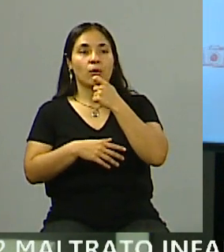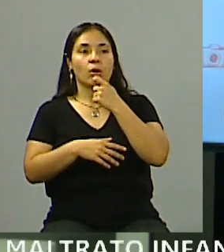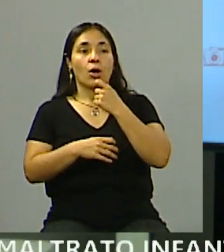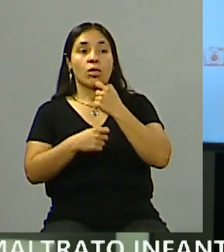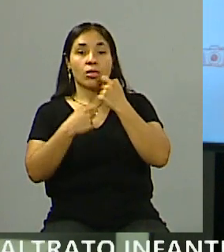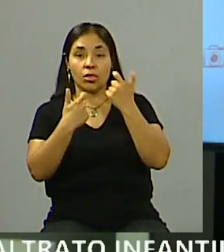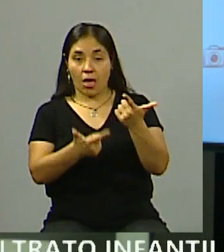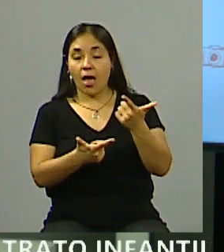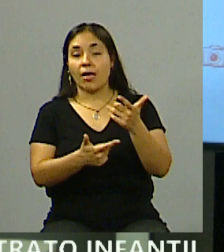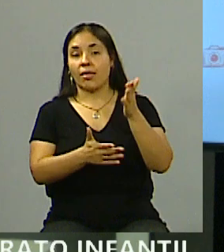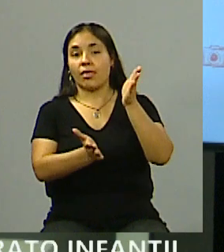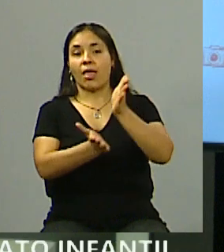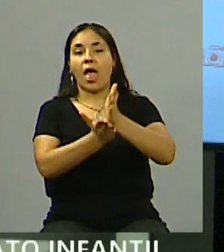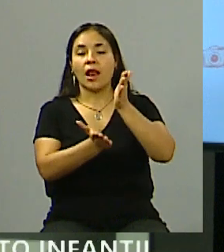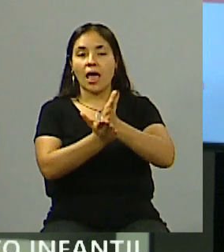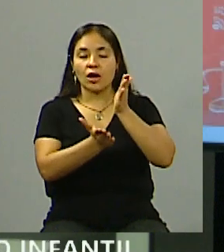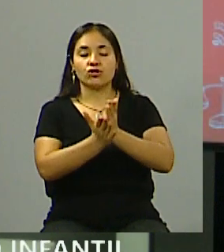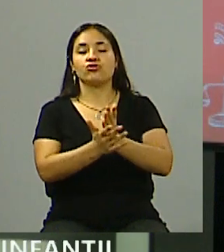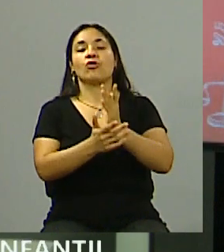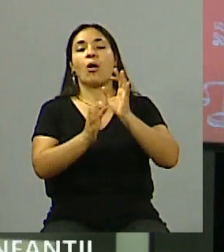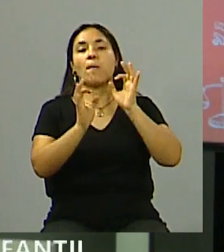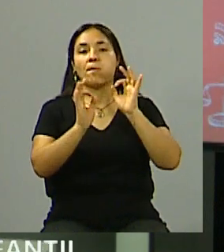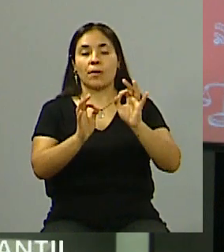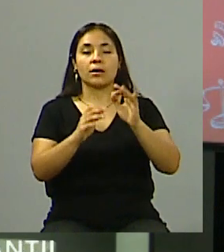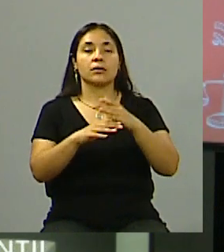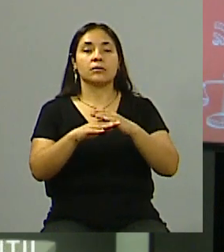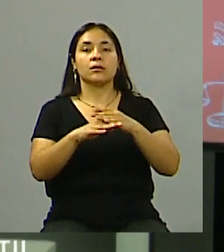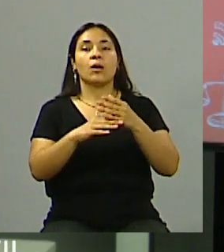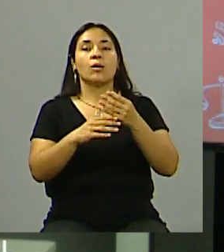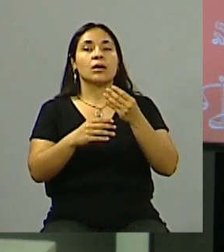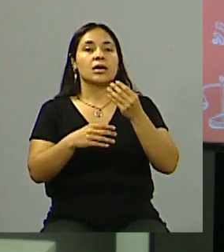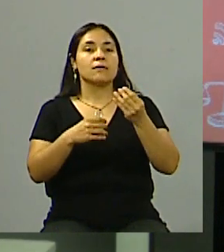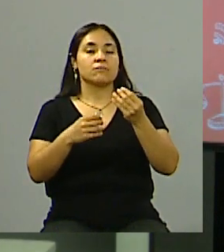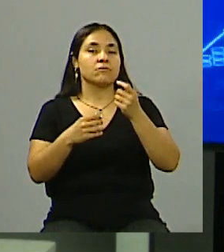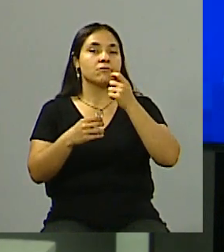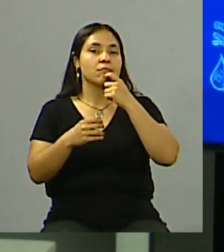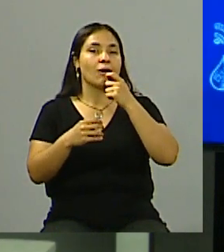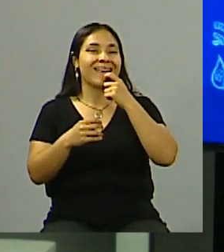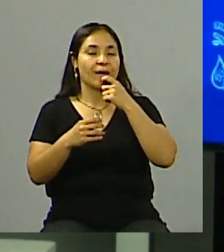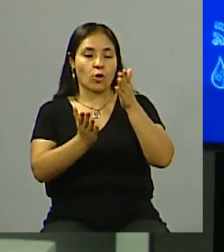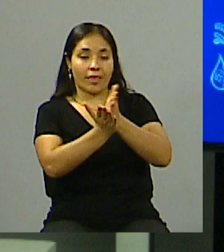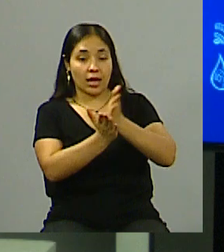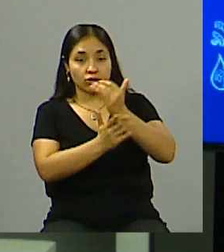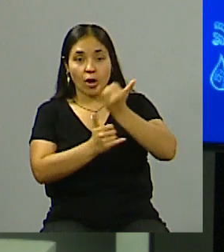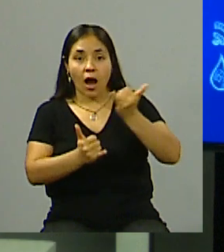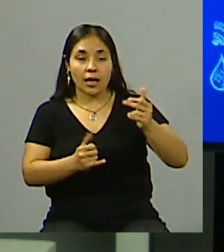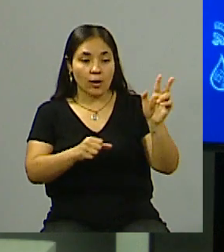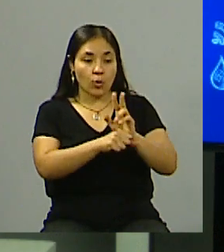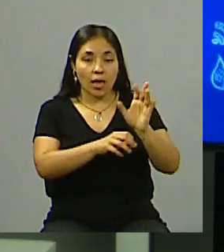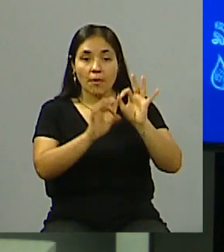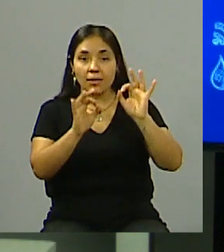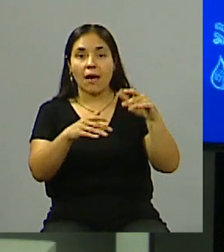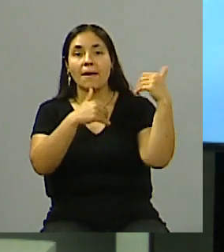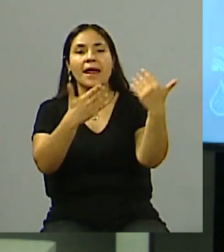esta desigualdad cultural o en acceso a la cultura? ¿Qué es lo que, garantizando estos derechos, qué es lo que se